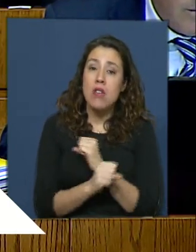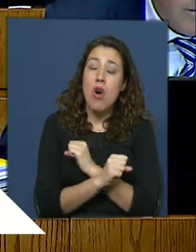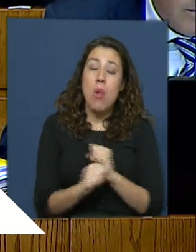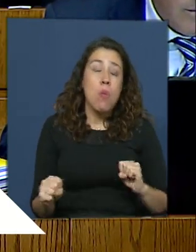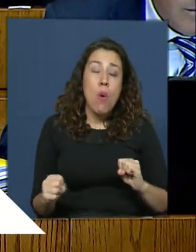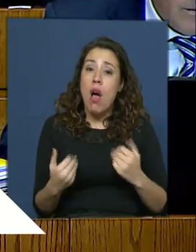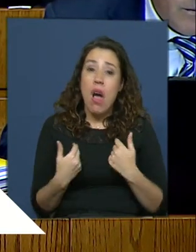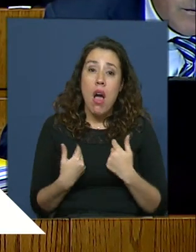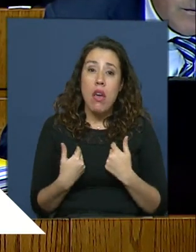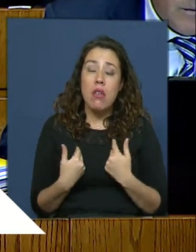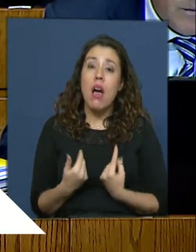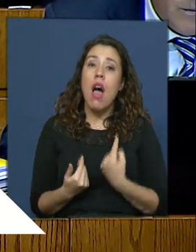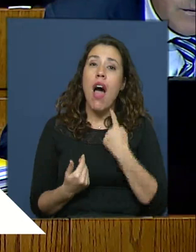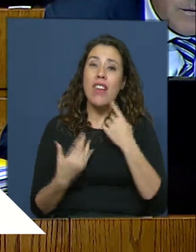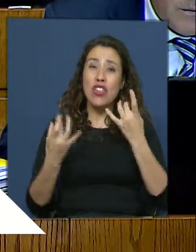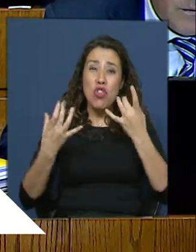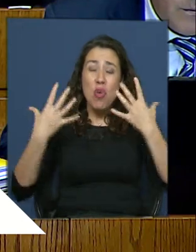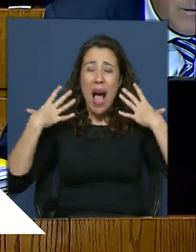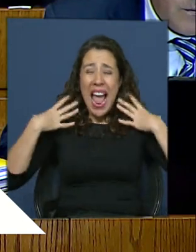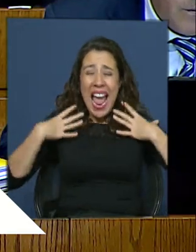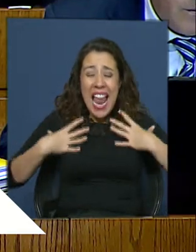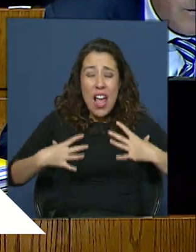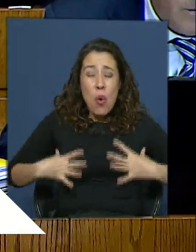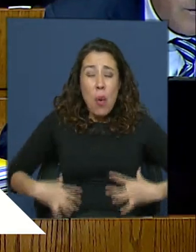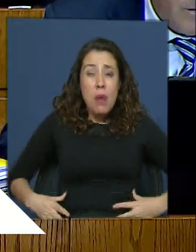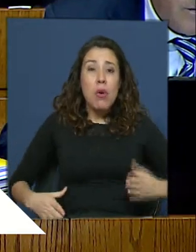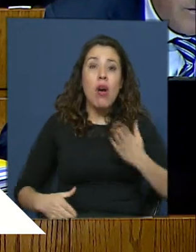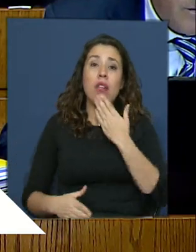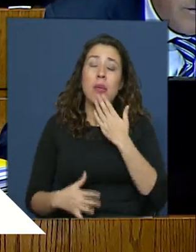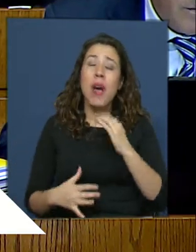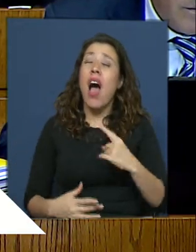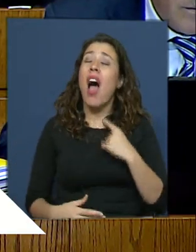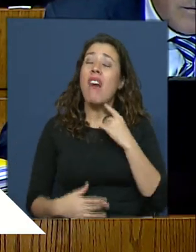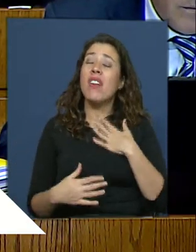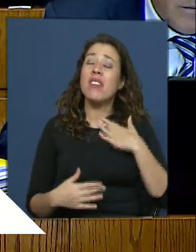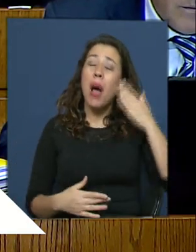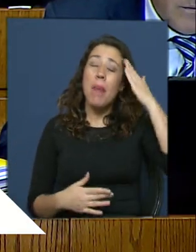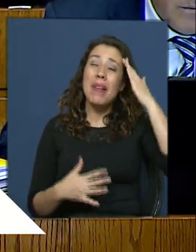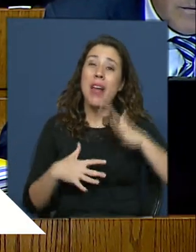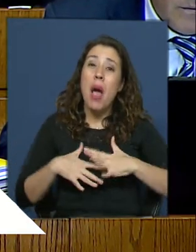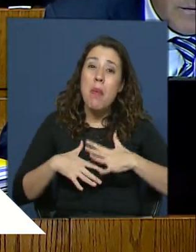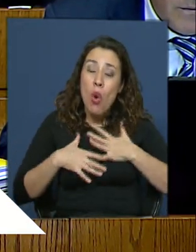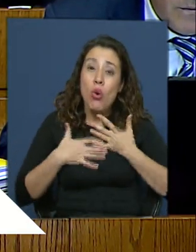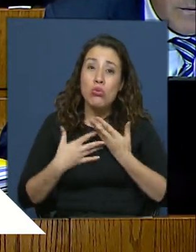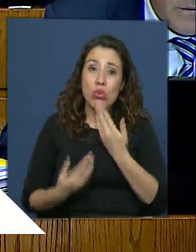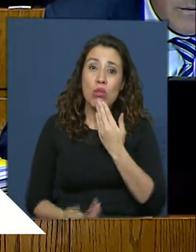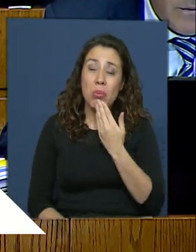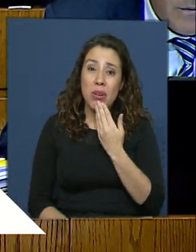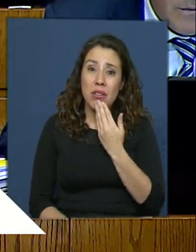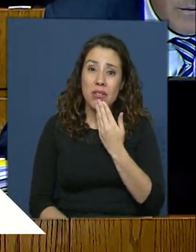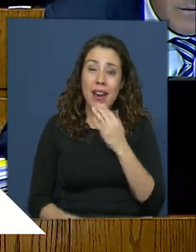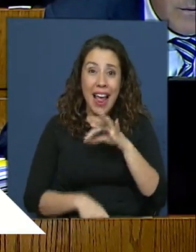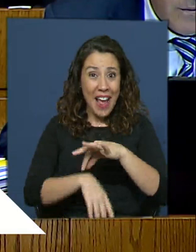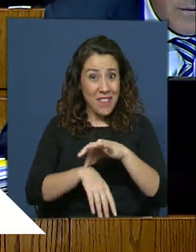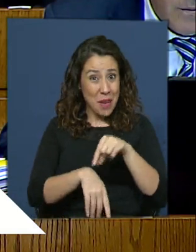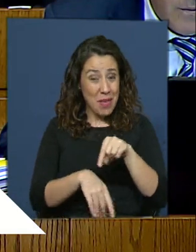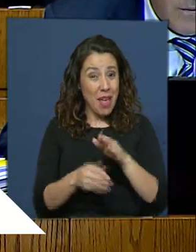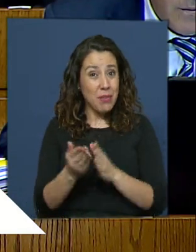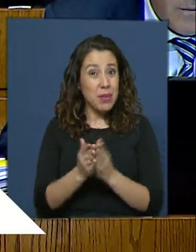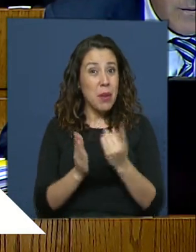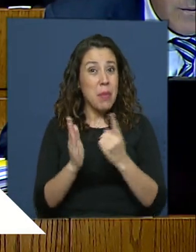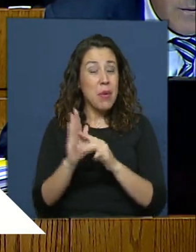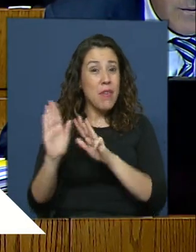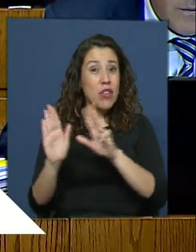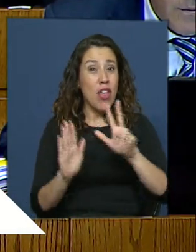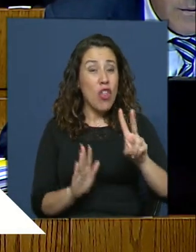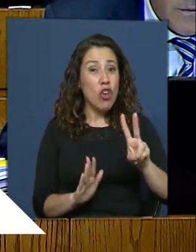todos. Afecta la parte física como también la parte mental. Esta enfermedad, el año